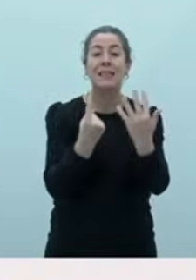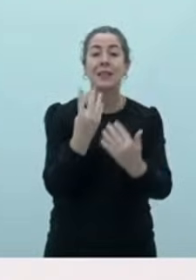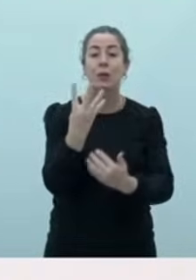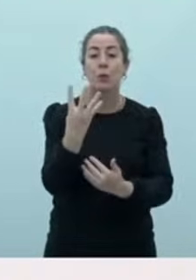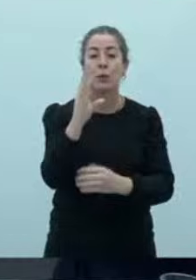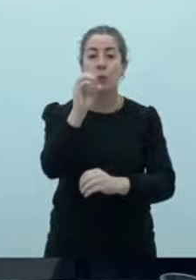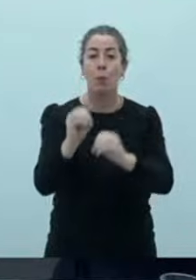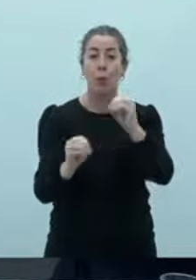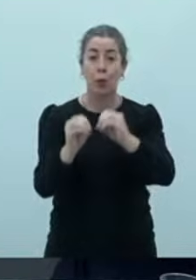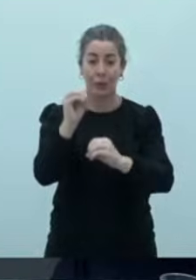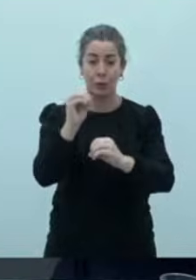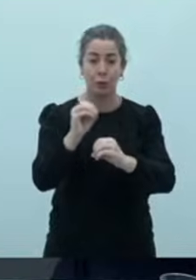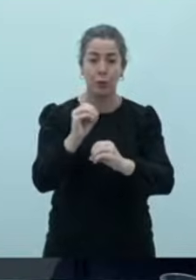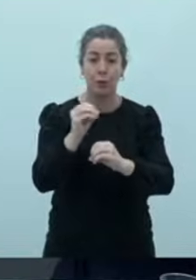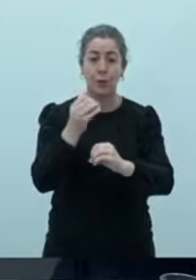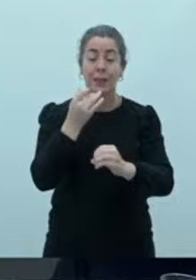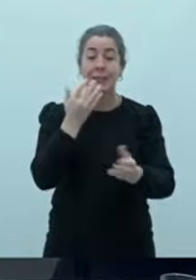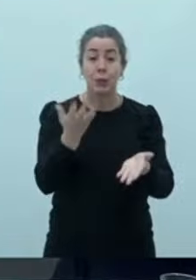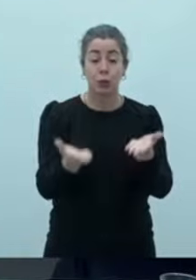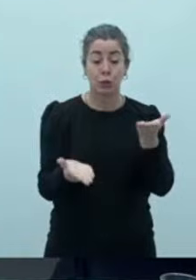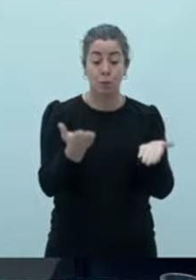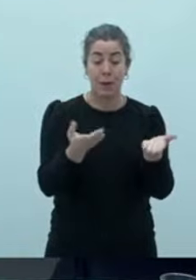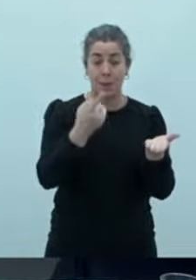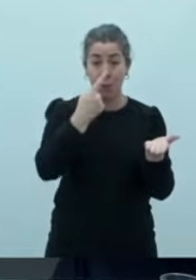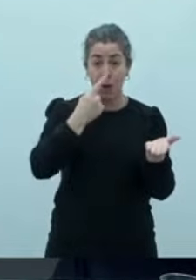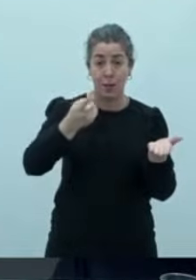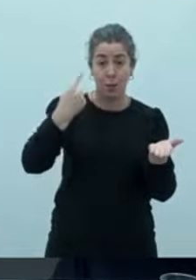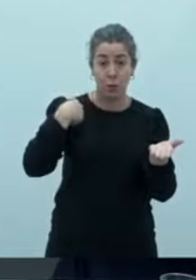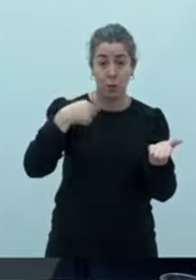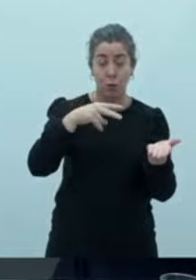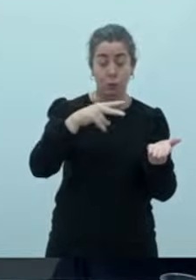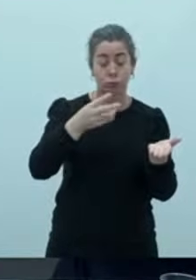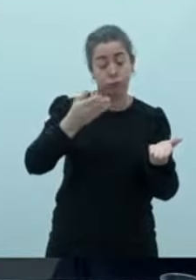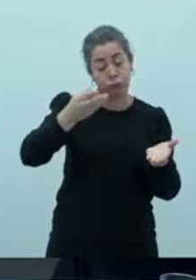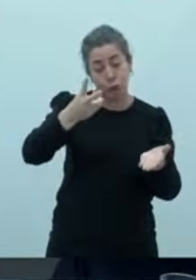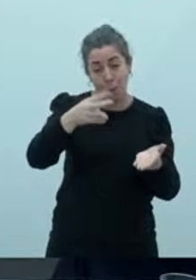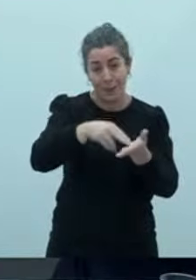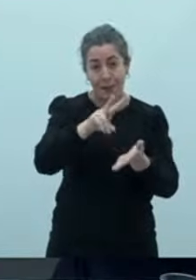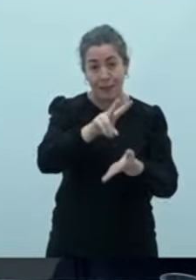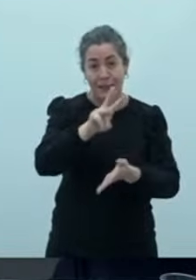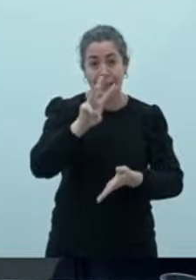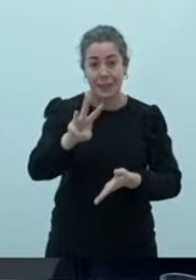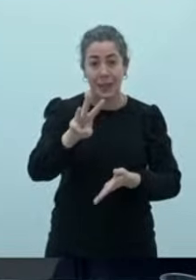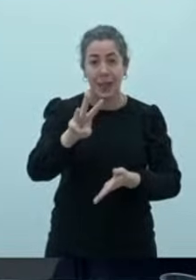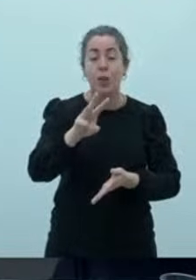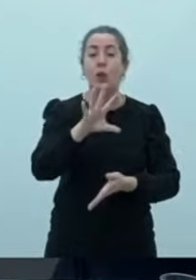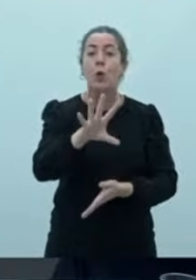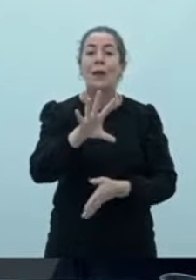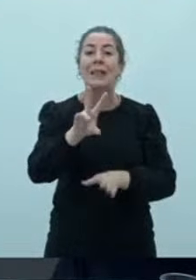50,64%. Si lo comparamos con el año 2023, estaba en ese momento en un